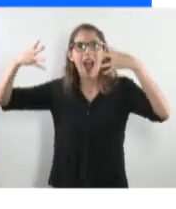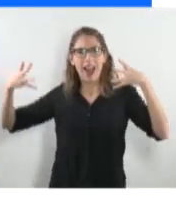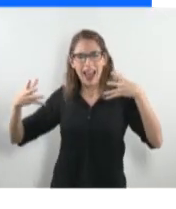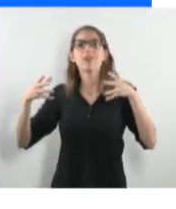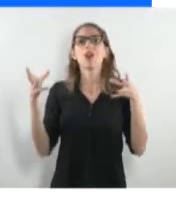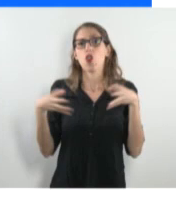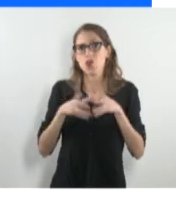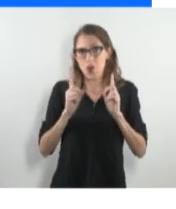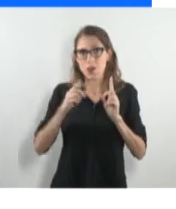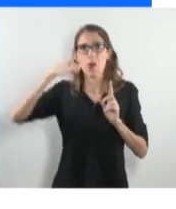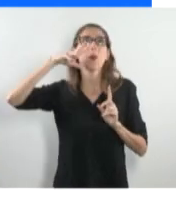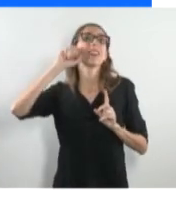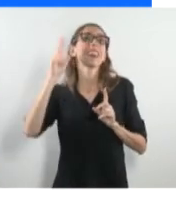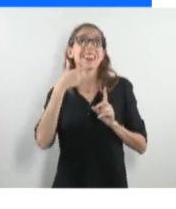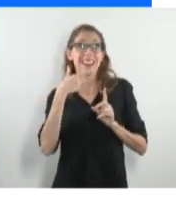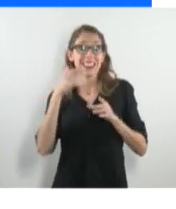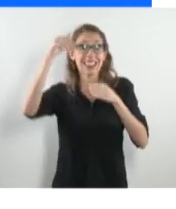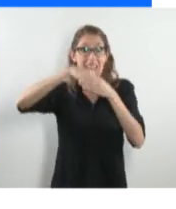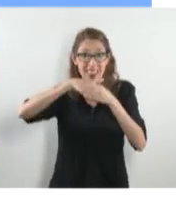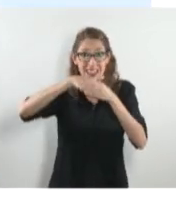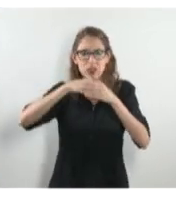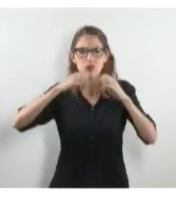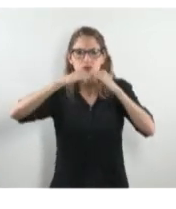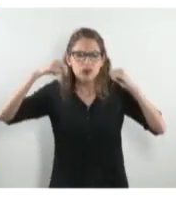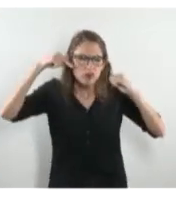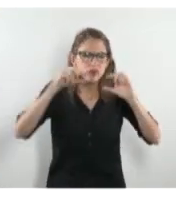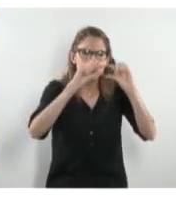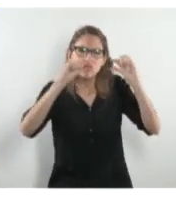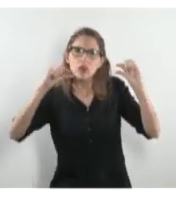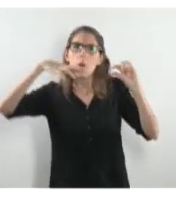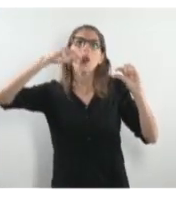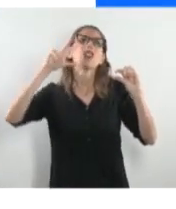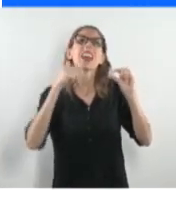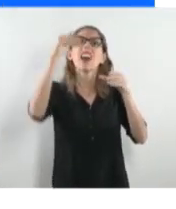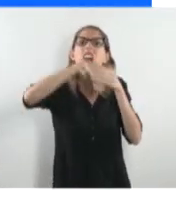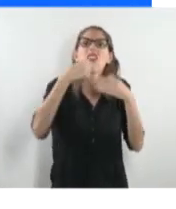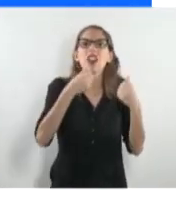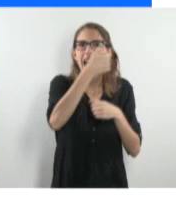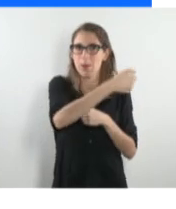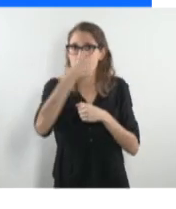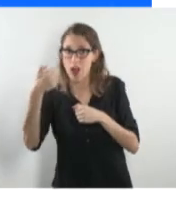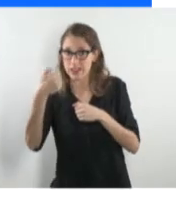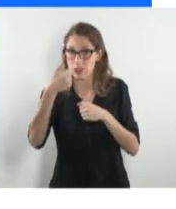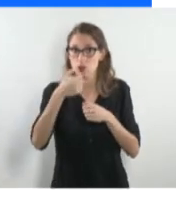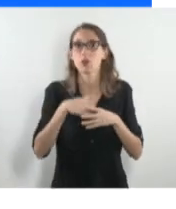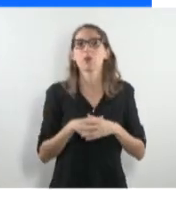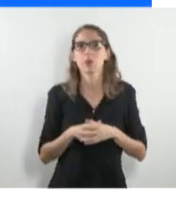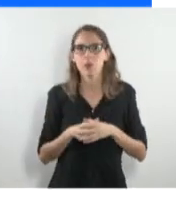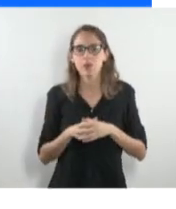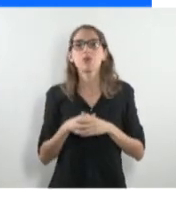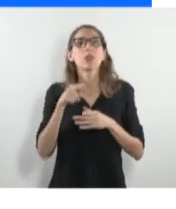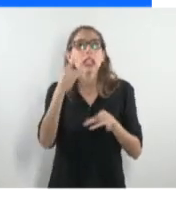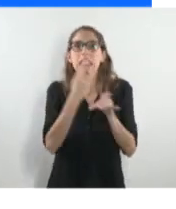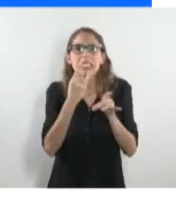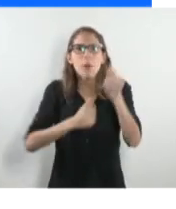proteínas. Los ladrillos moleculares que forman las proteínas son los aminoácidos. En toda reacción